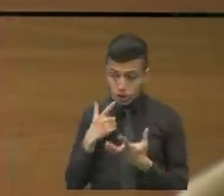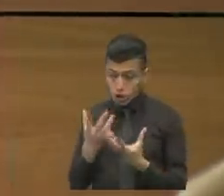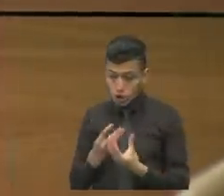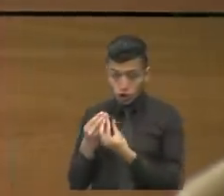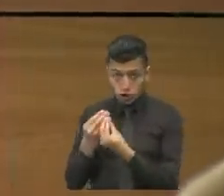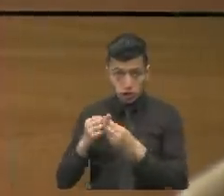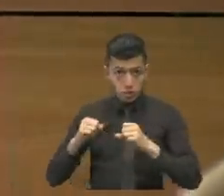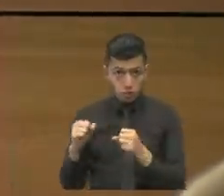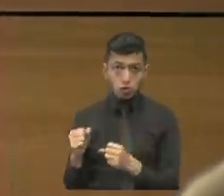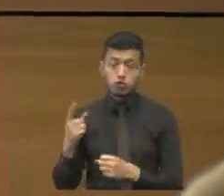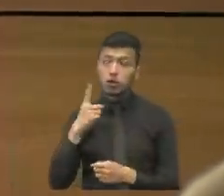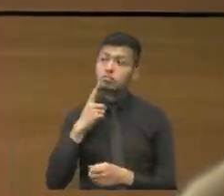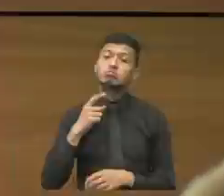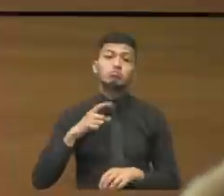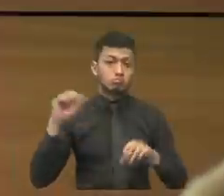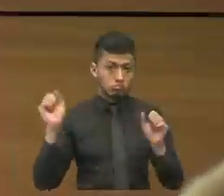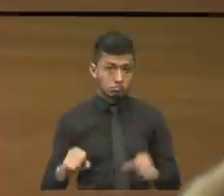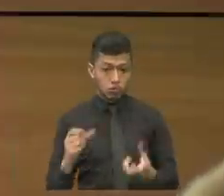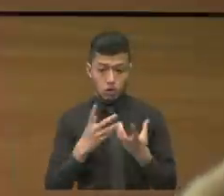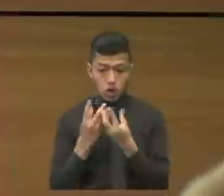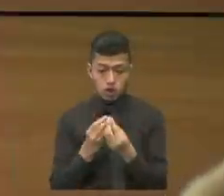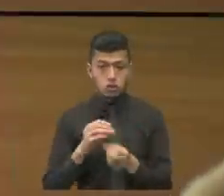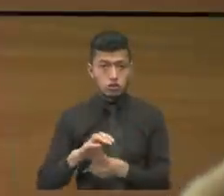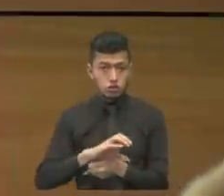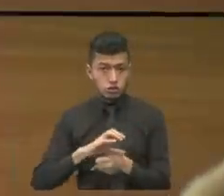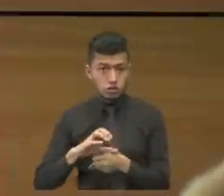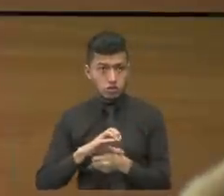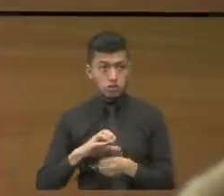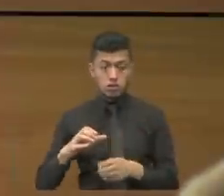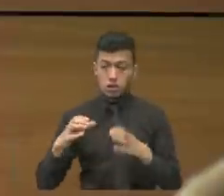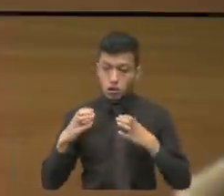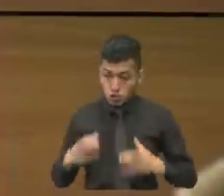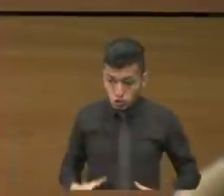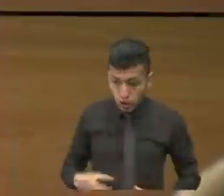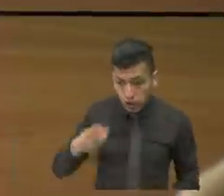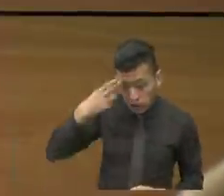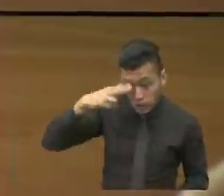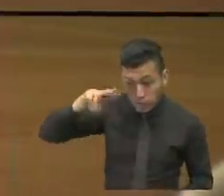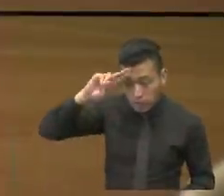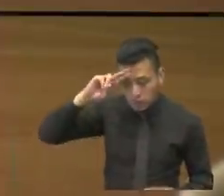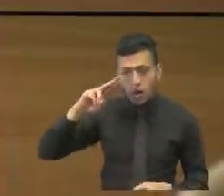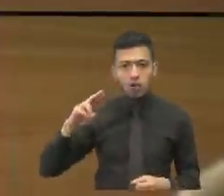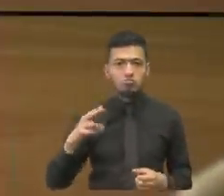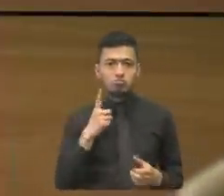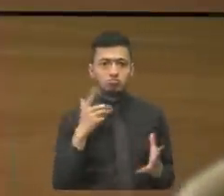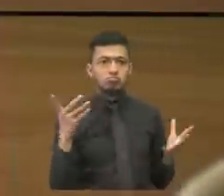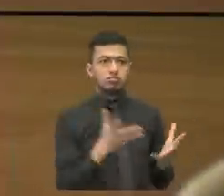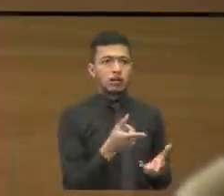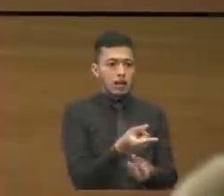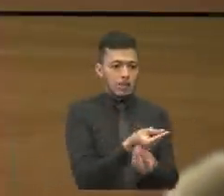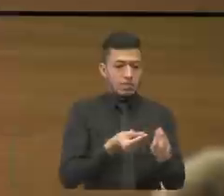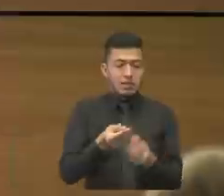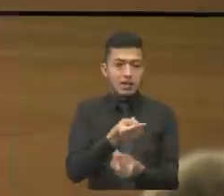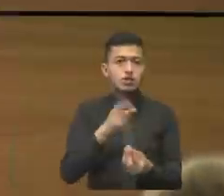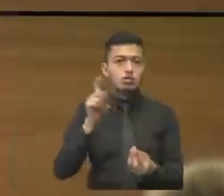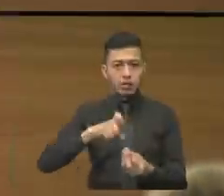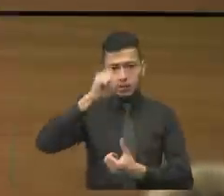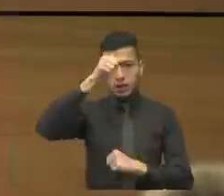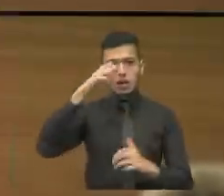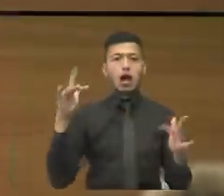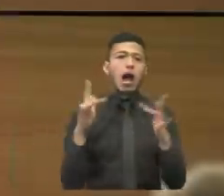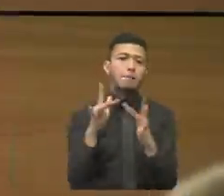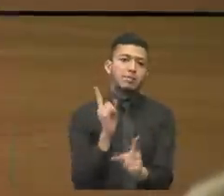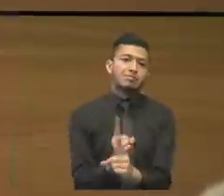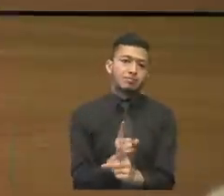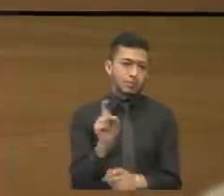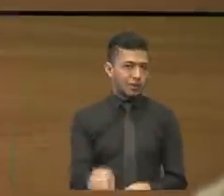dijo, muy bien, esto es lo que el Consejo de la Ciudad, interpretando a la ciudadanía, entiende por un corredor verde. Lo que diseñe tendrá que cumplir con esos criterios.